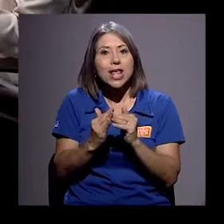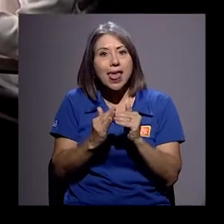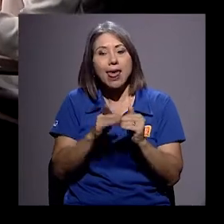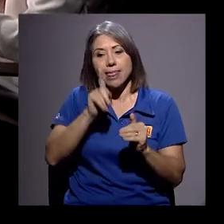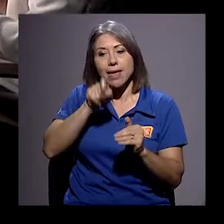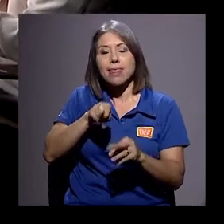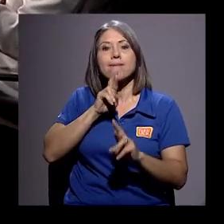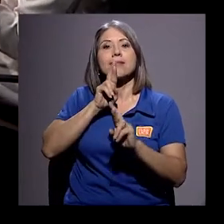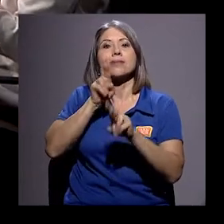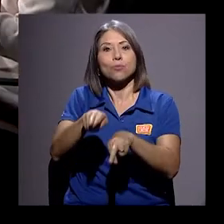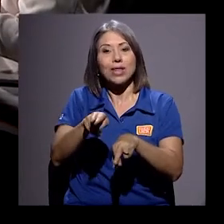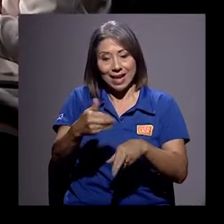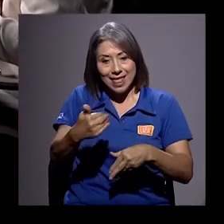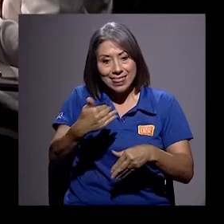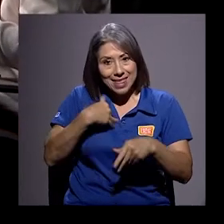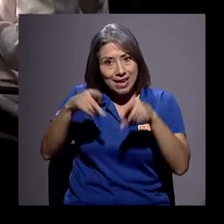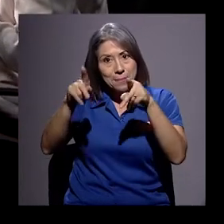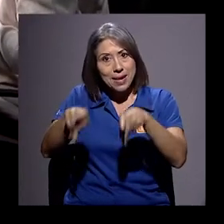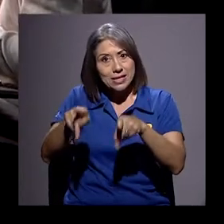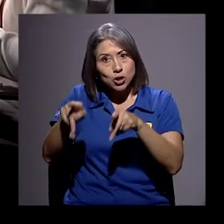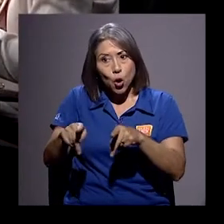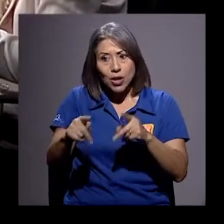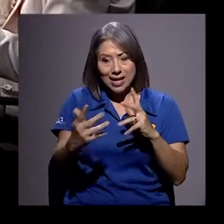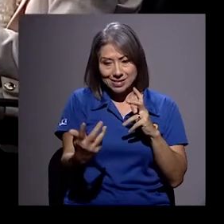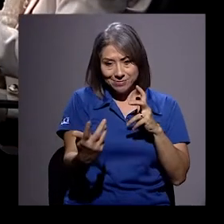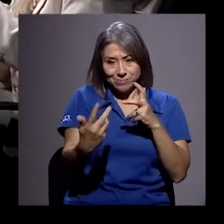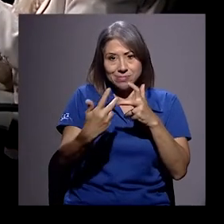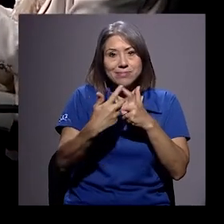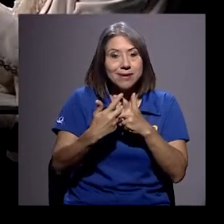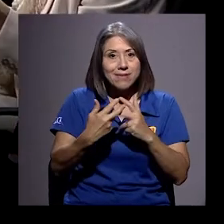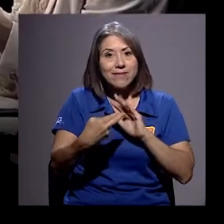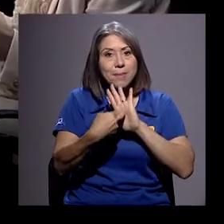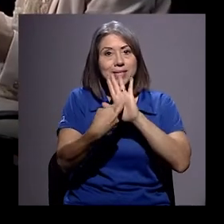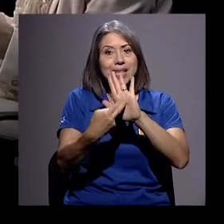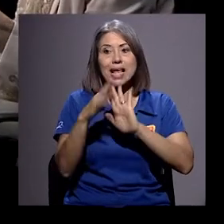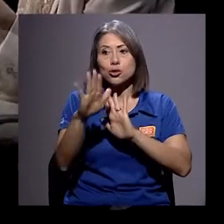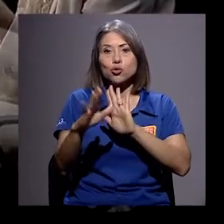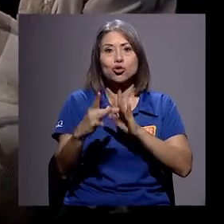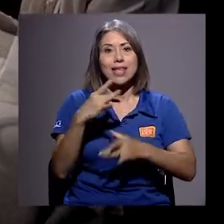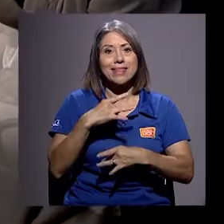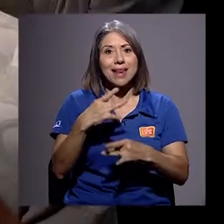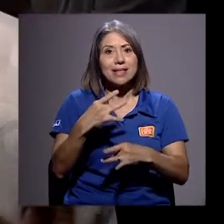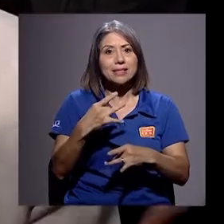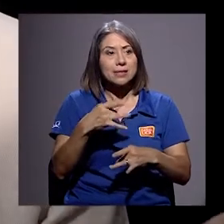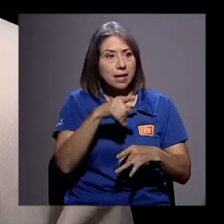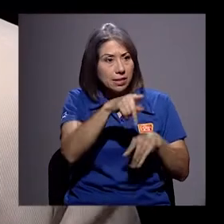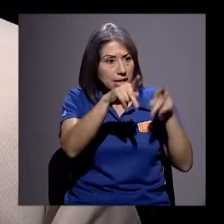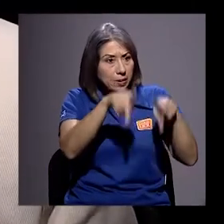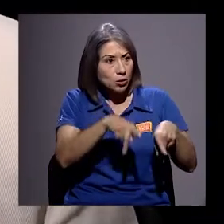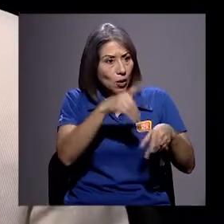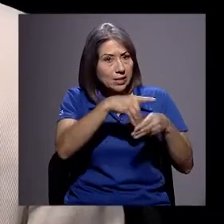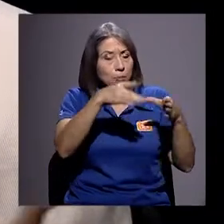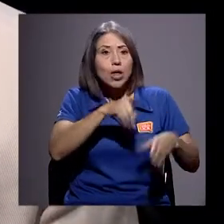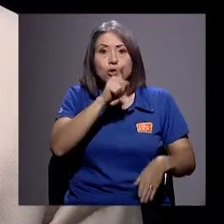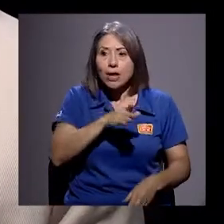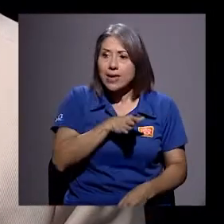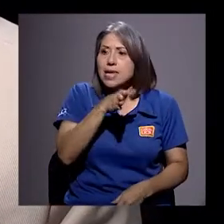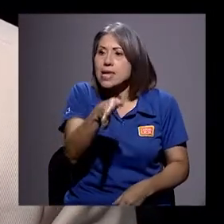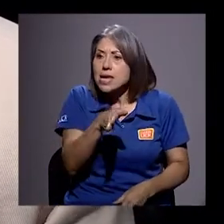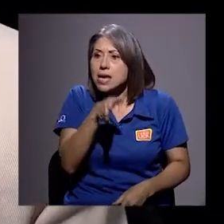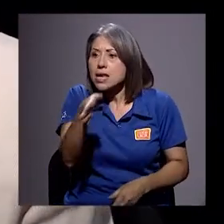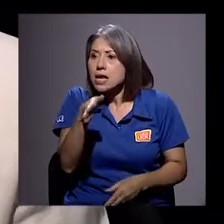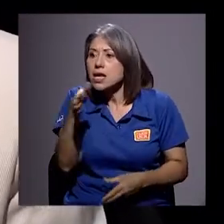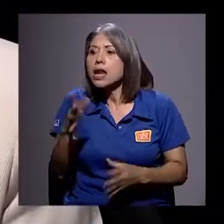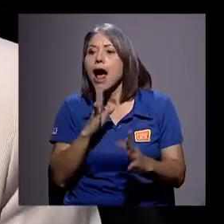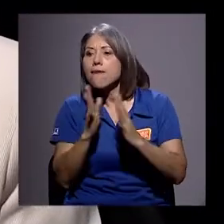debe a la que cuyos intereses representa pues tiene que estar yendo a hablar con ellos a recoger sus inquietudes a contarles lo que está